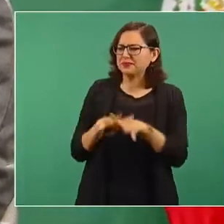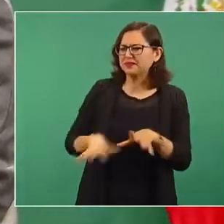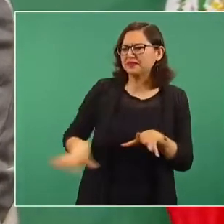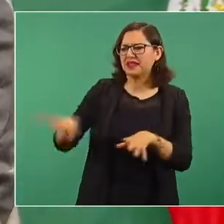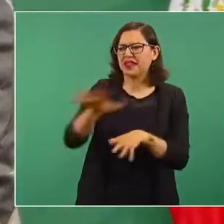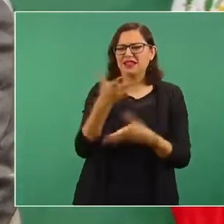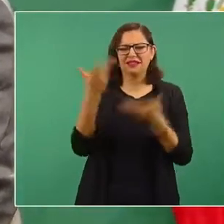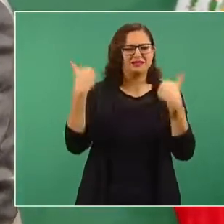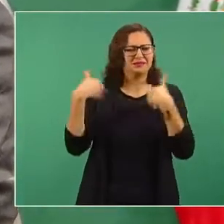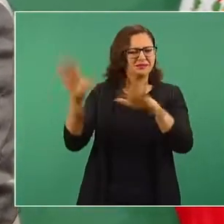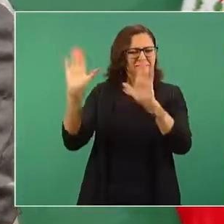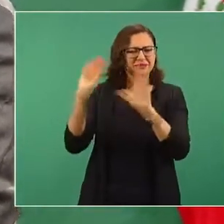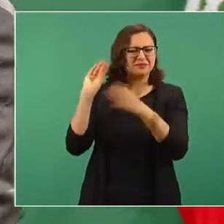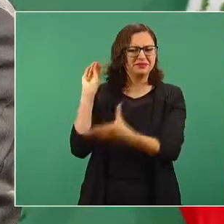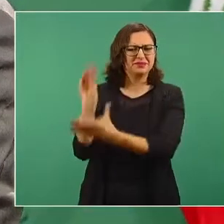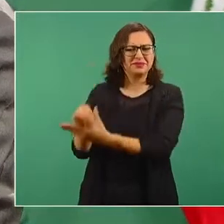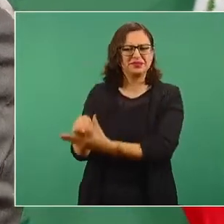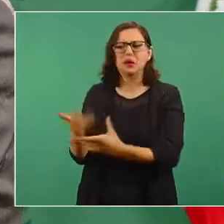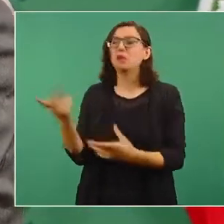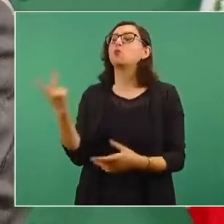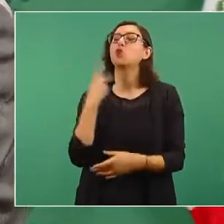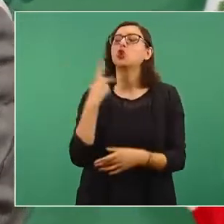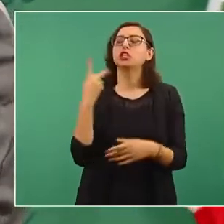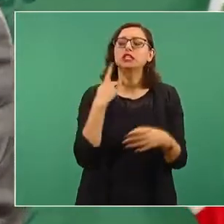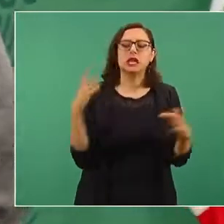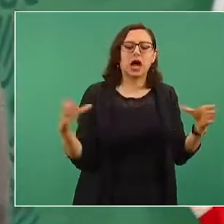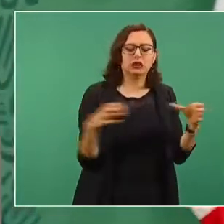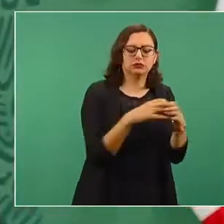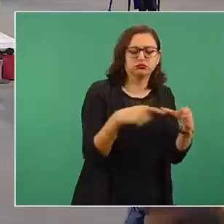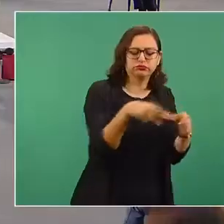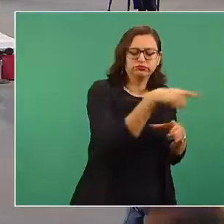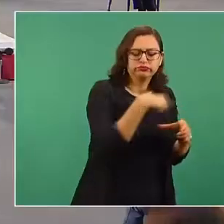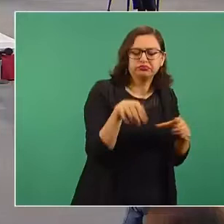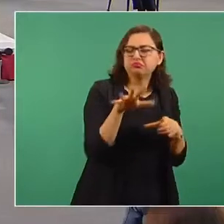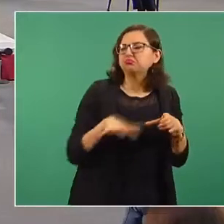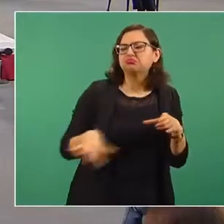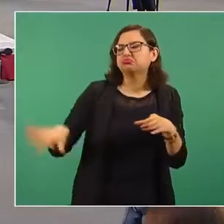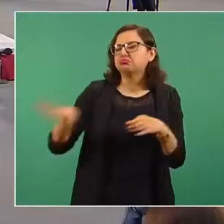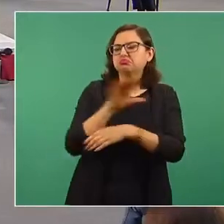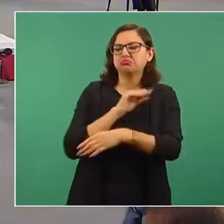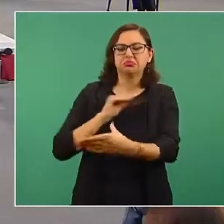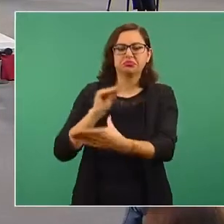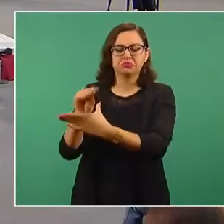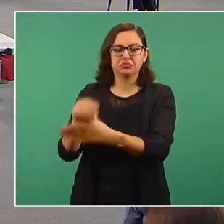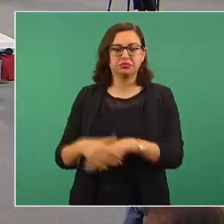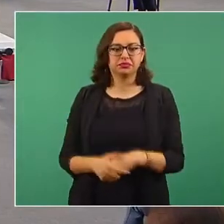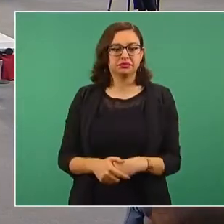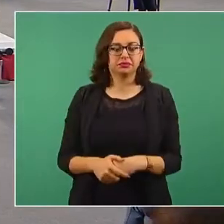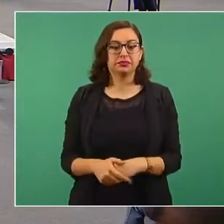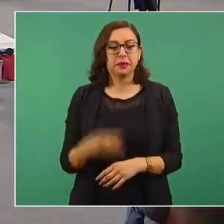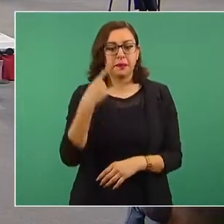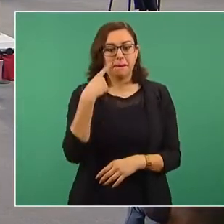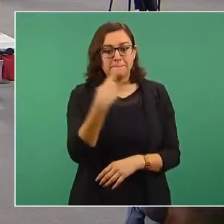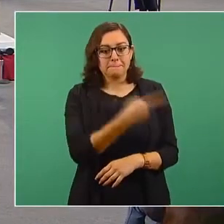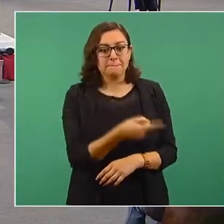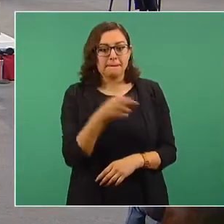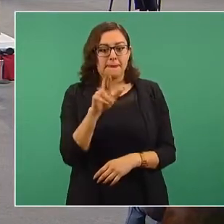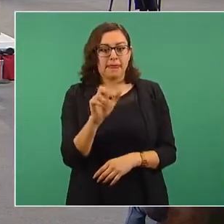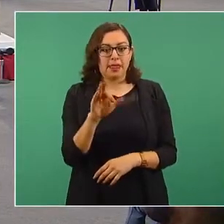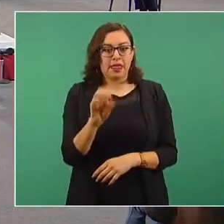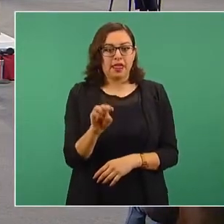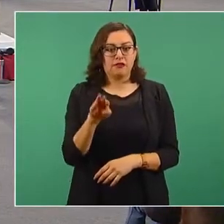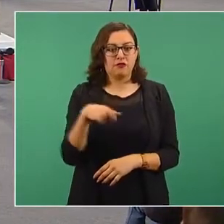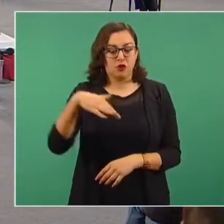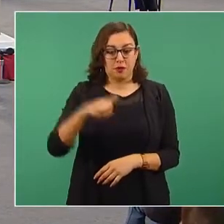política era asunto de los políticos. No, la política es asunto de todos. Este es el Reforma, ¿no? Miren.